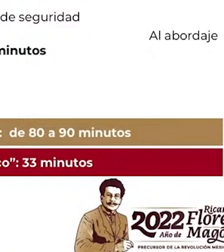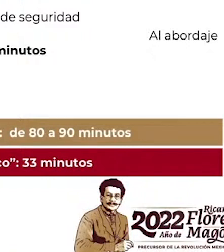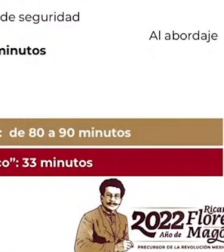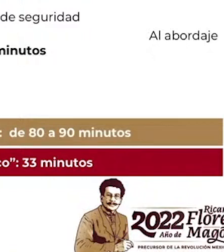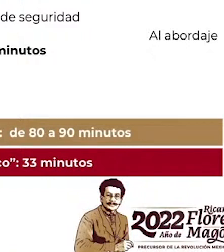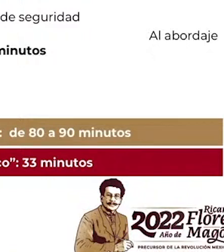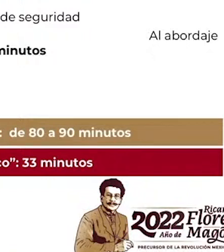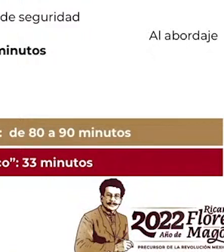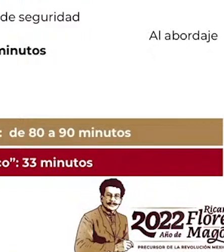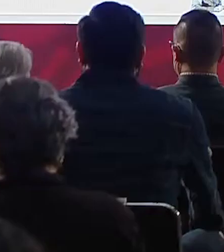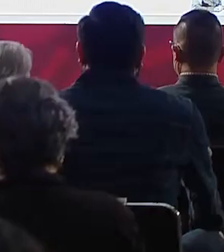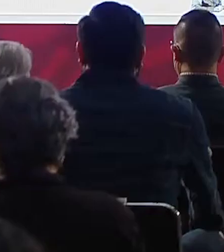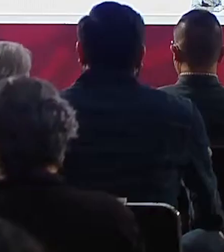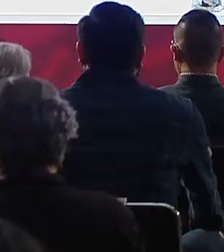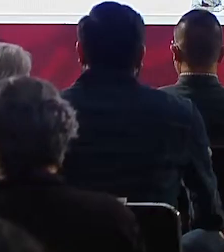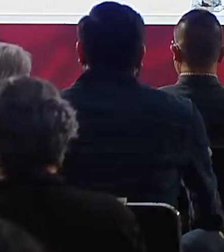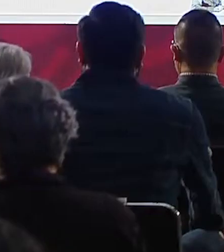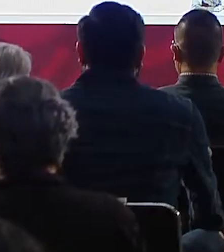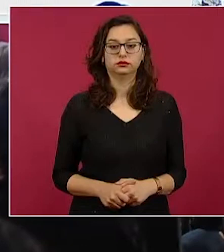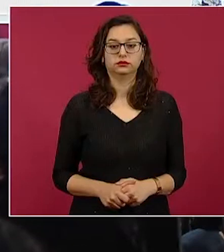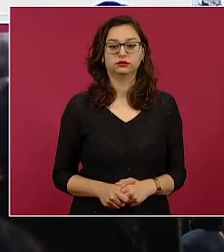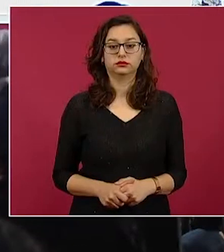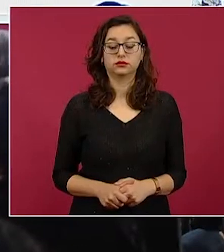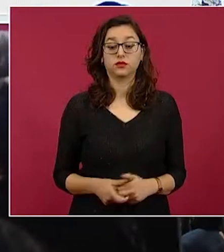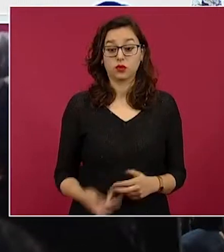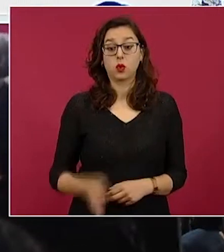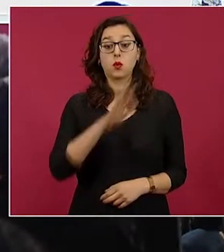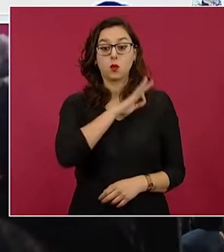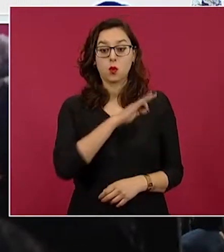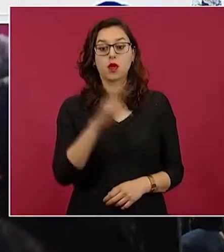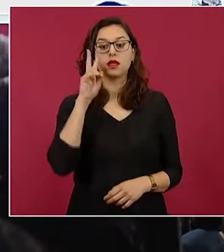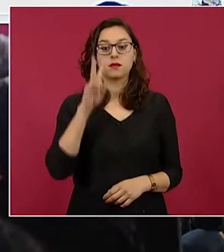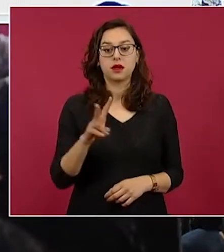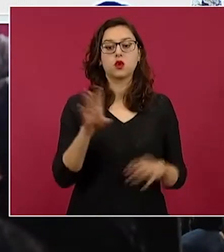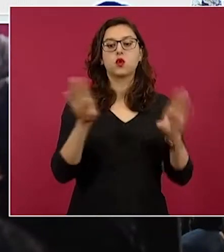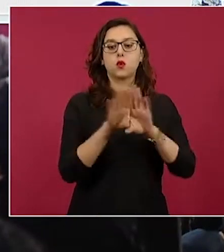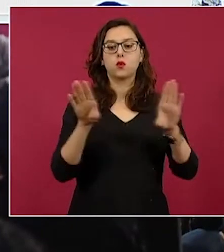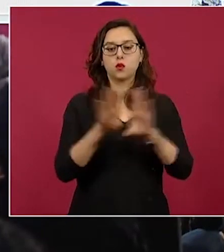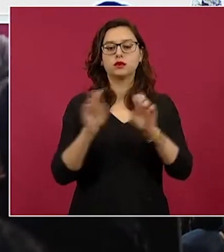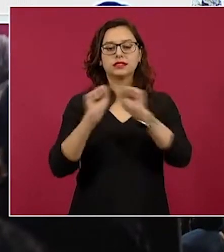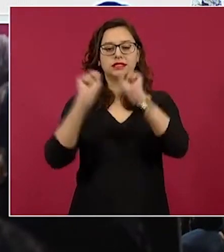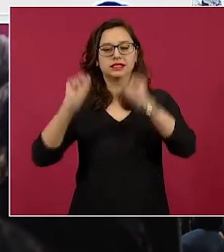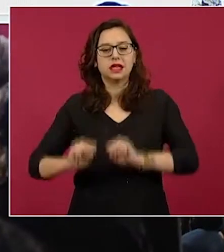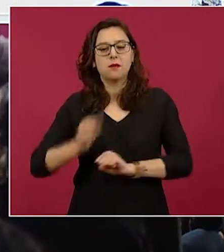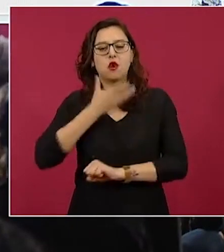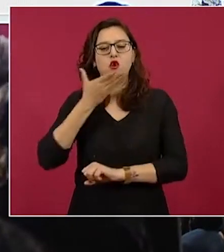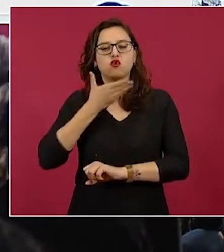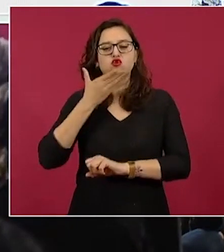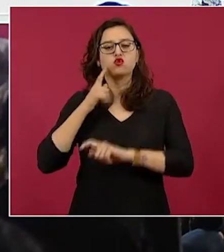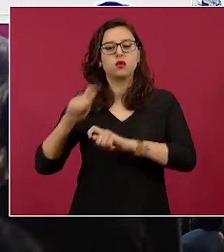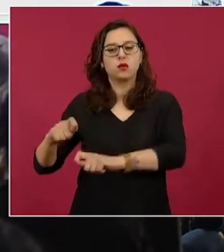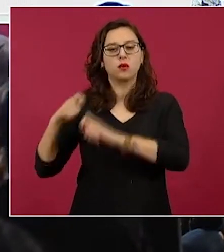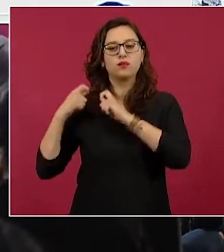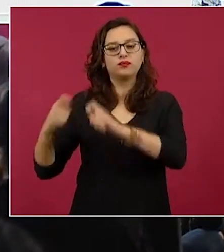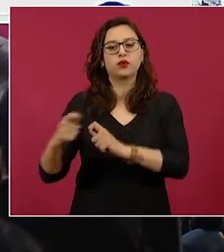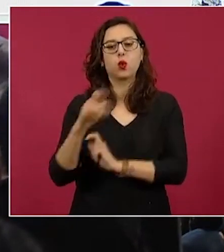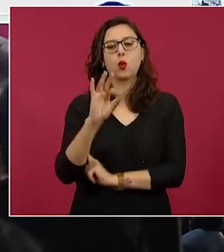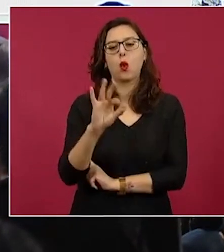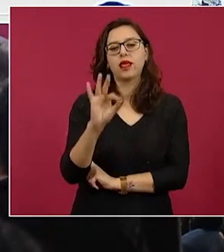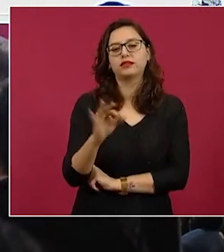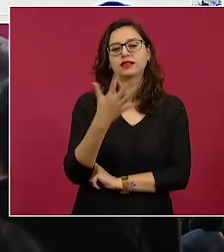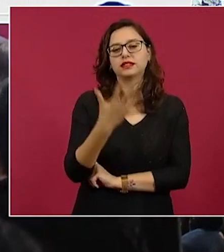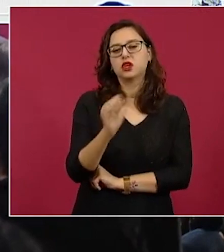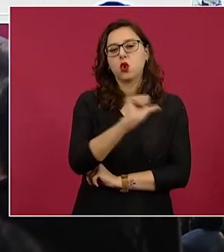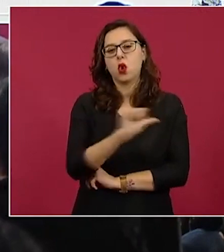documentación, tienen que pasar por un punto de inspección. En el punto de inspección con los aparatos tradicionales nos